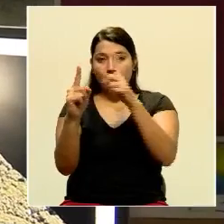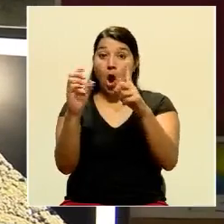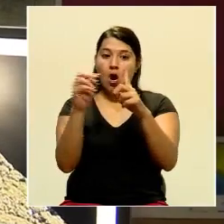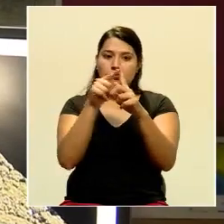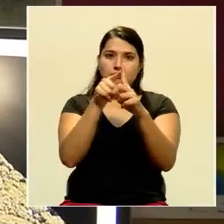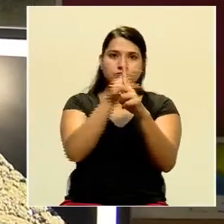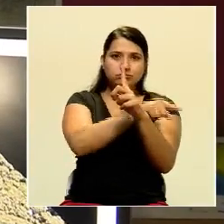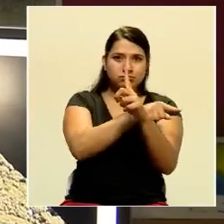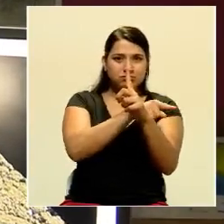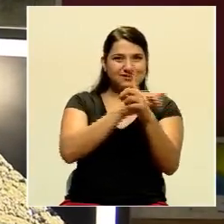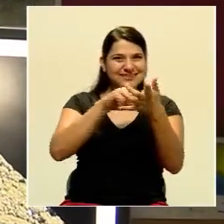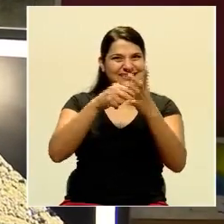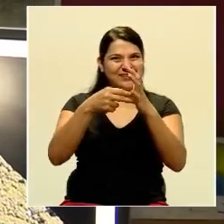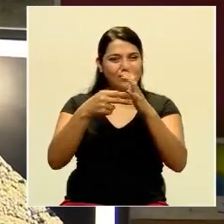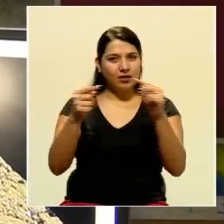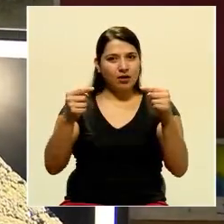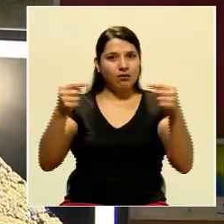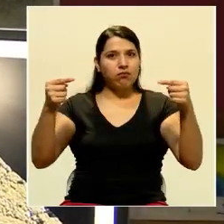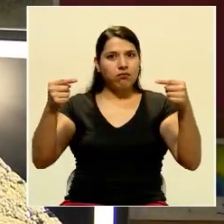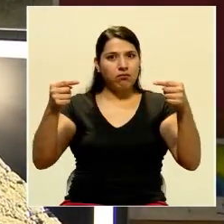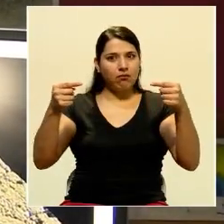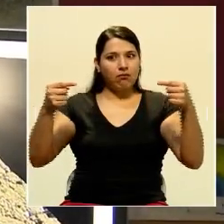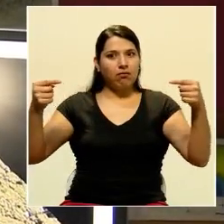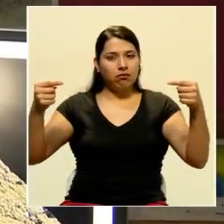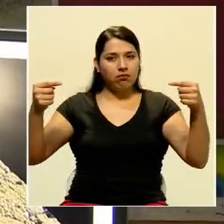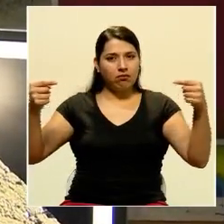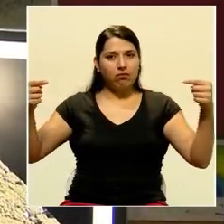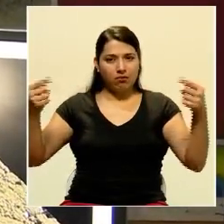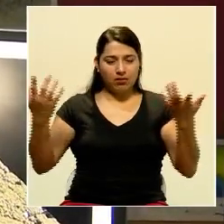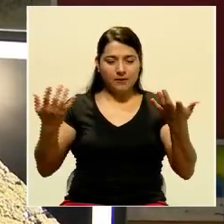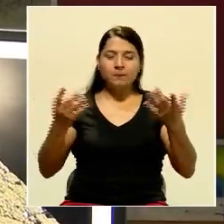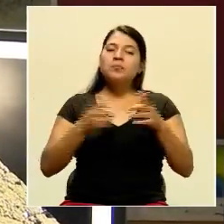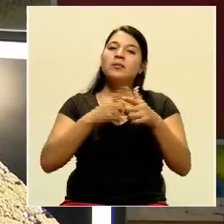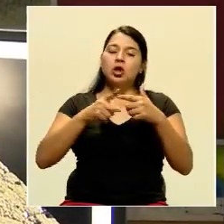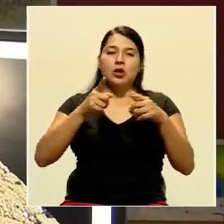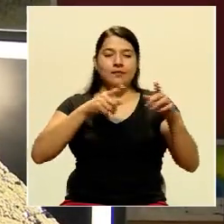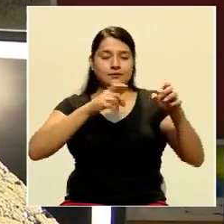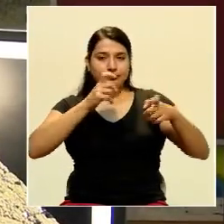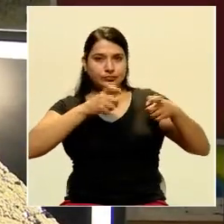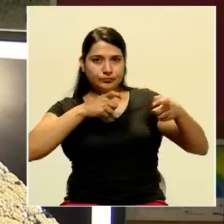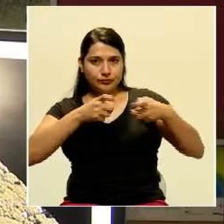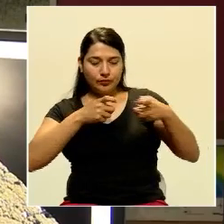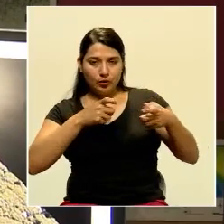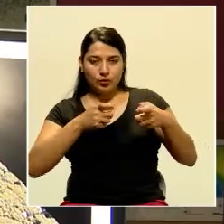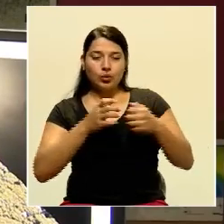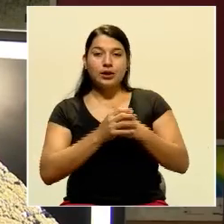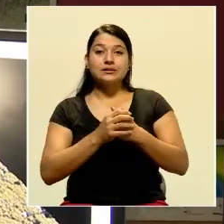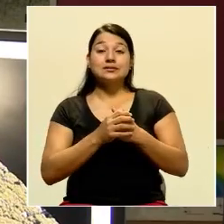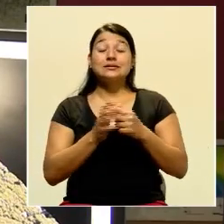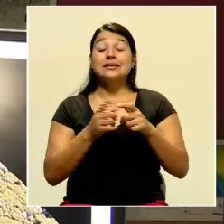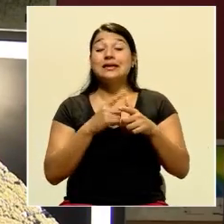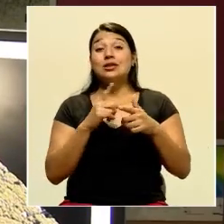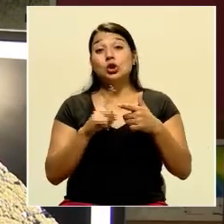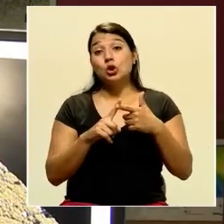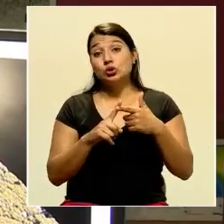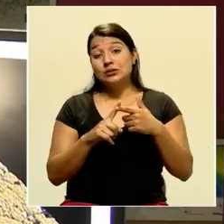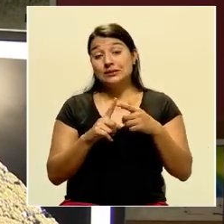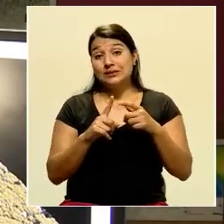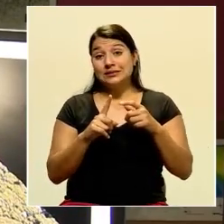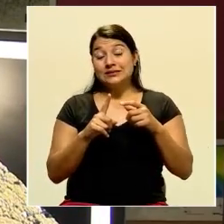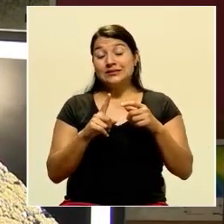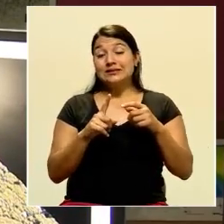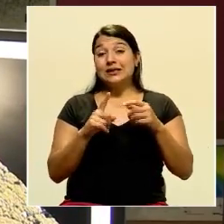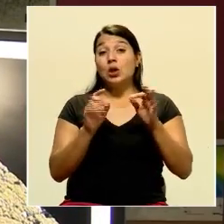el comportamiento porque tal vez la roca por debajo no está exactamente la misma que aquí, entonces puede tener un comportamiento diferente,